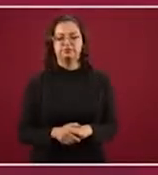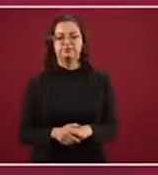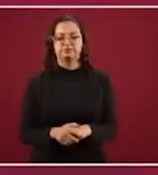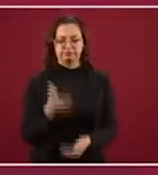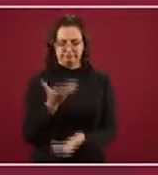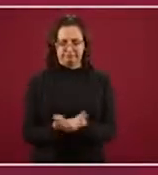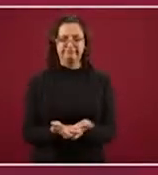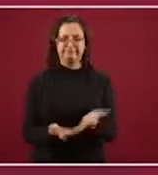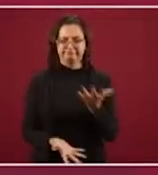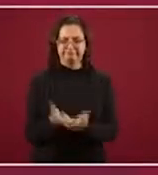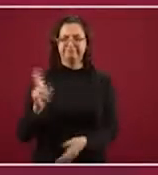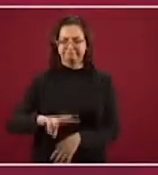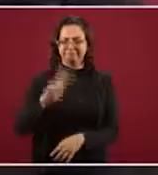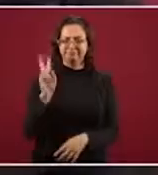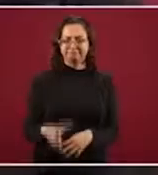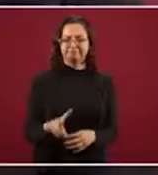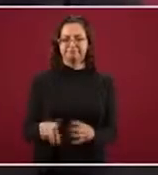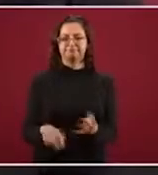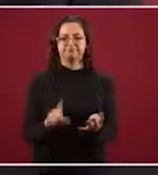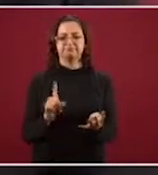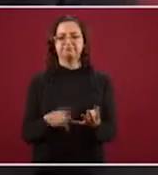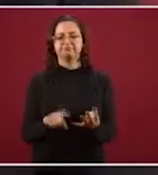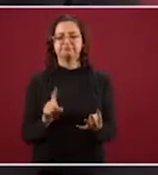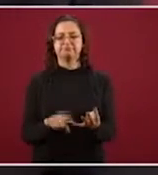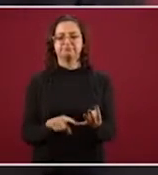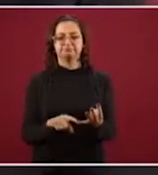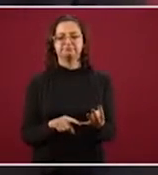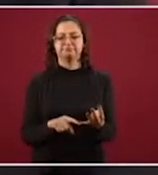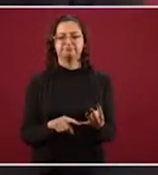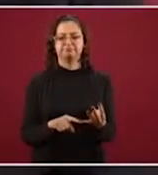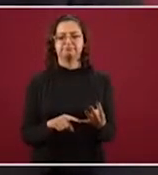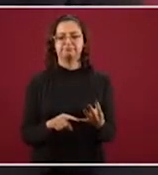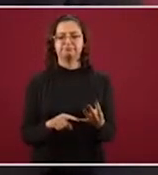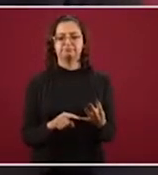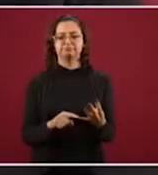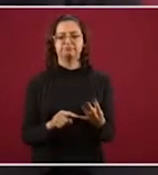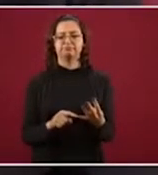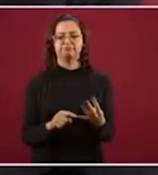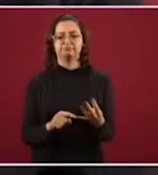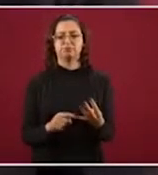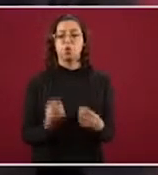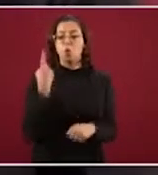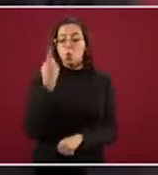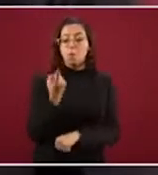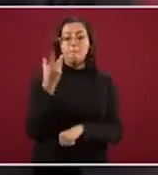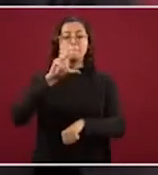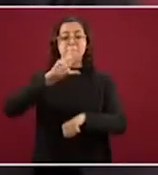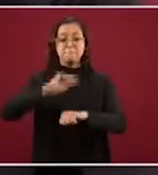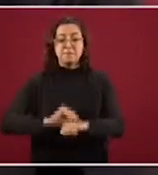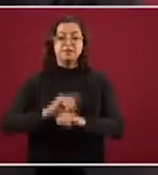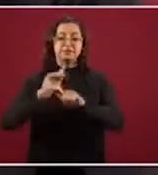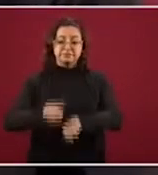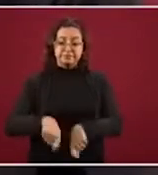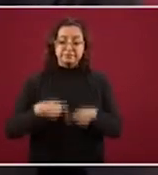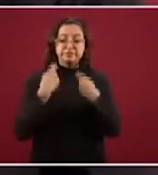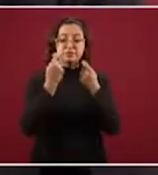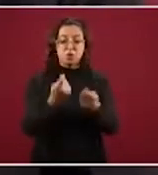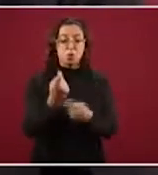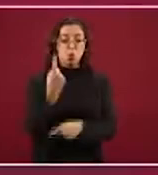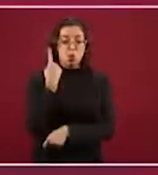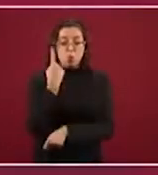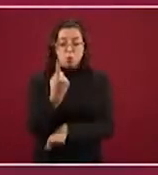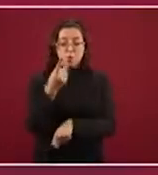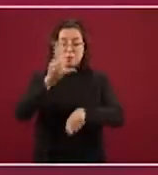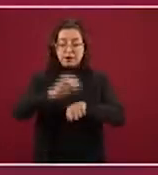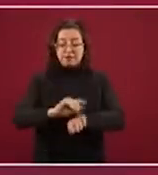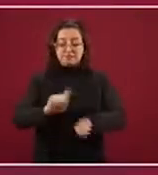con hechos, no hemos dado un permiso, una concesión, una sola,